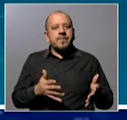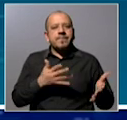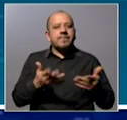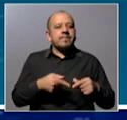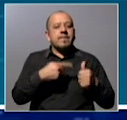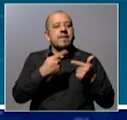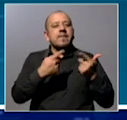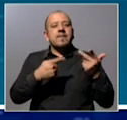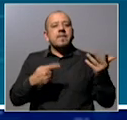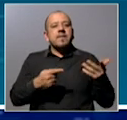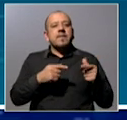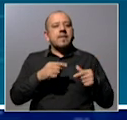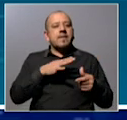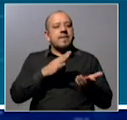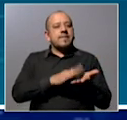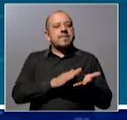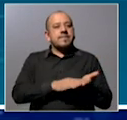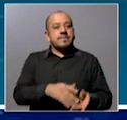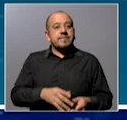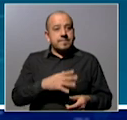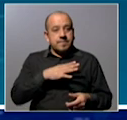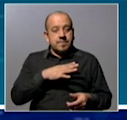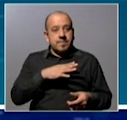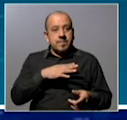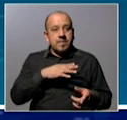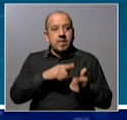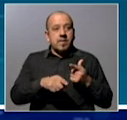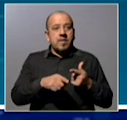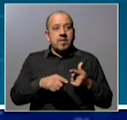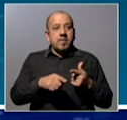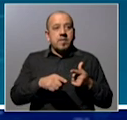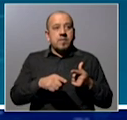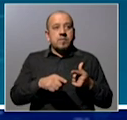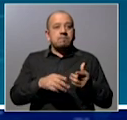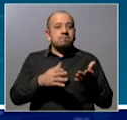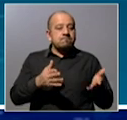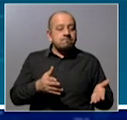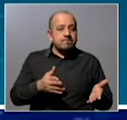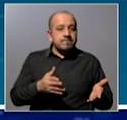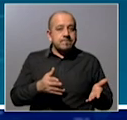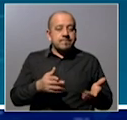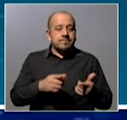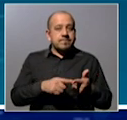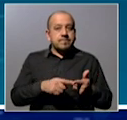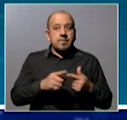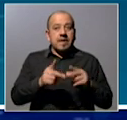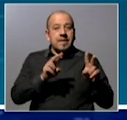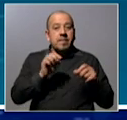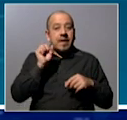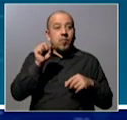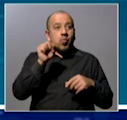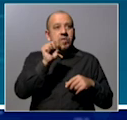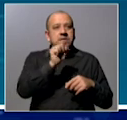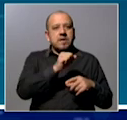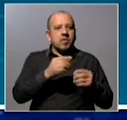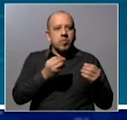elementos que están sobre la mesa cuando además están conociendo en las últimas horas cómo están las encuestas que están se